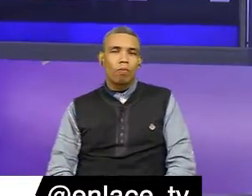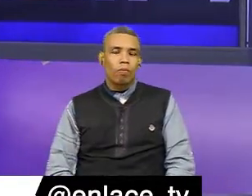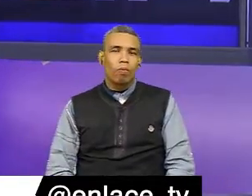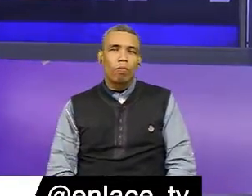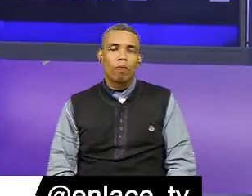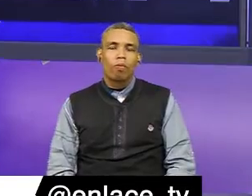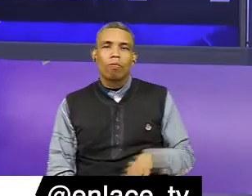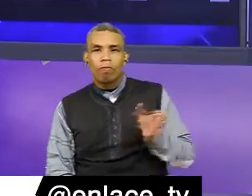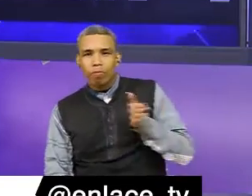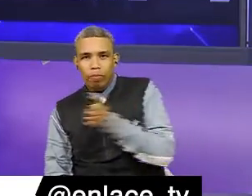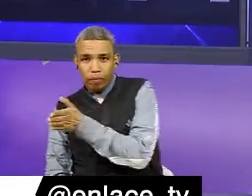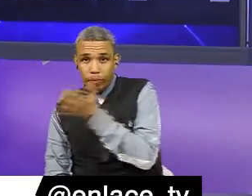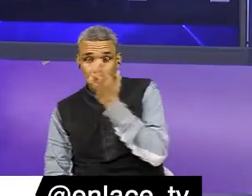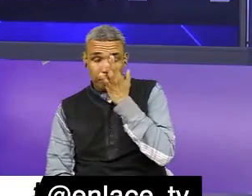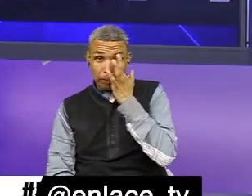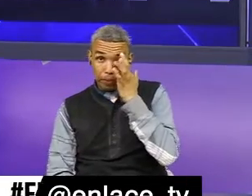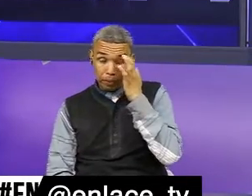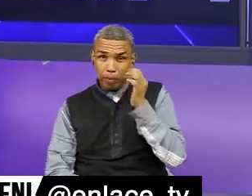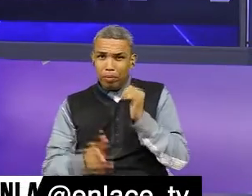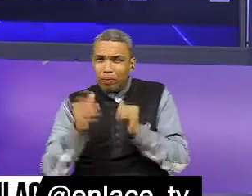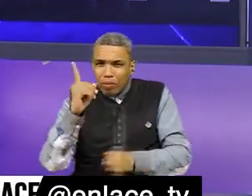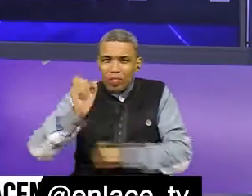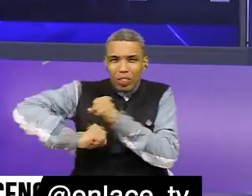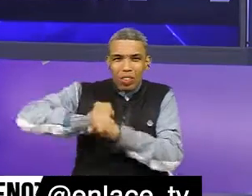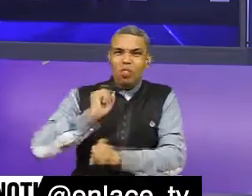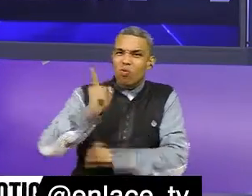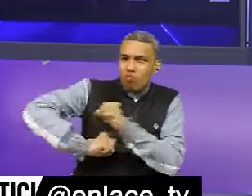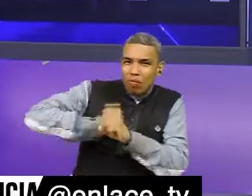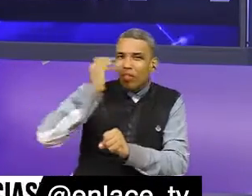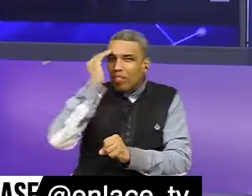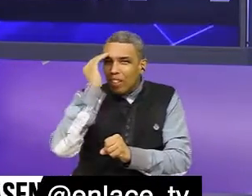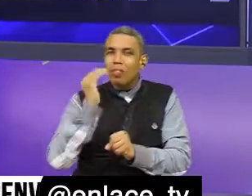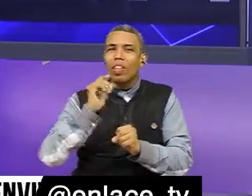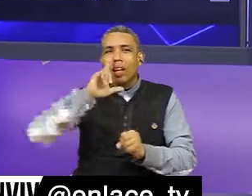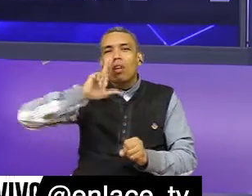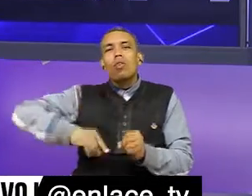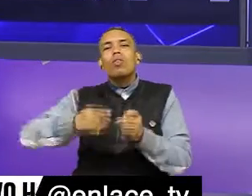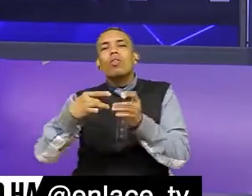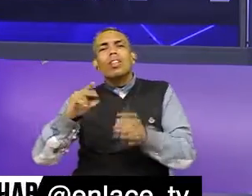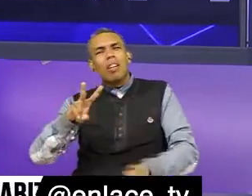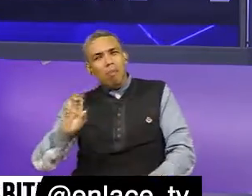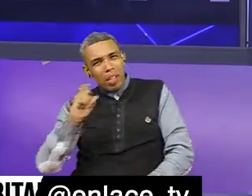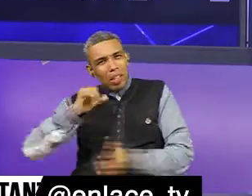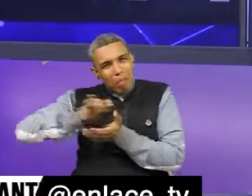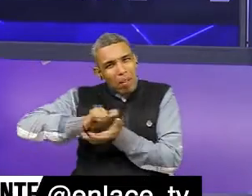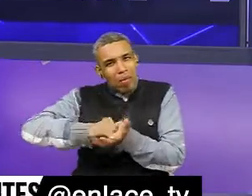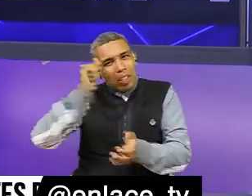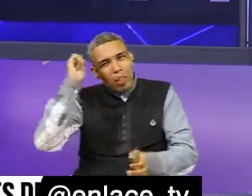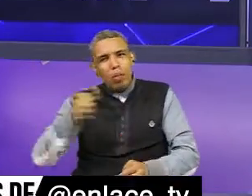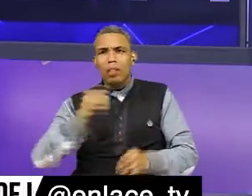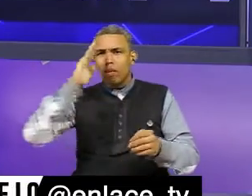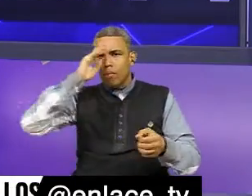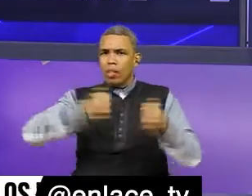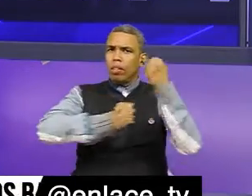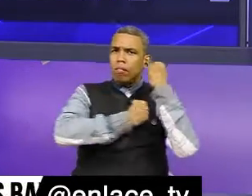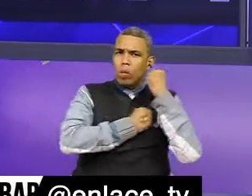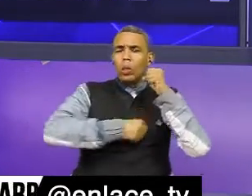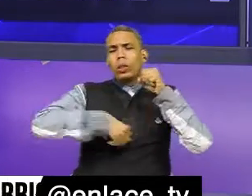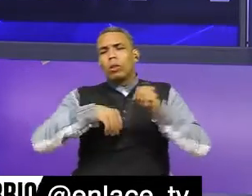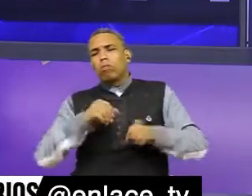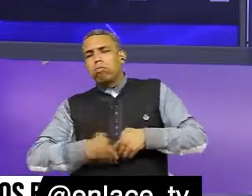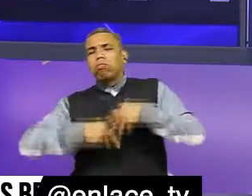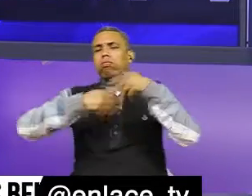Y en otras noticias, se canceló el tradicional desfile cívico-militar del 20 de julio en Barranca Bermeja. Las autoridades municipales invitan a la